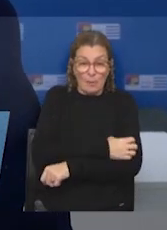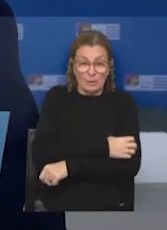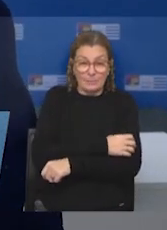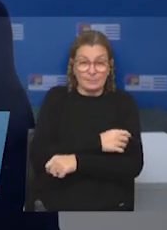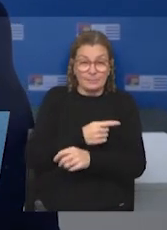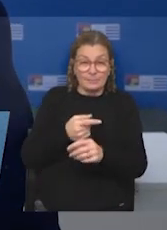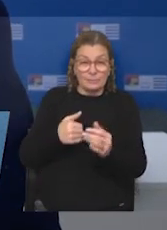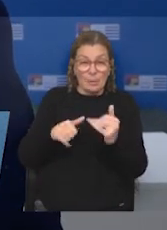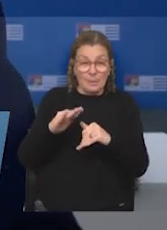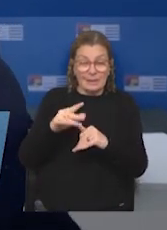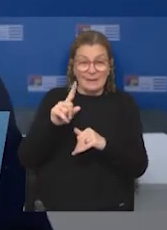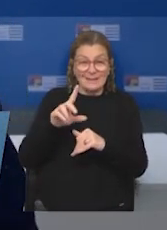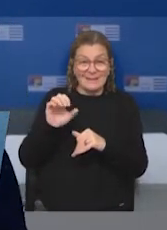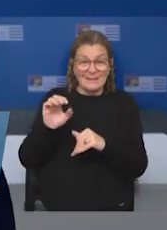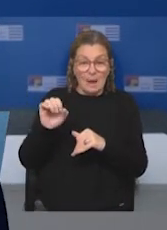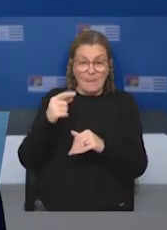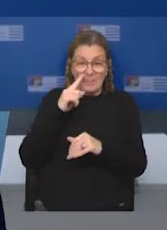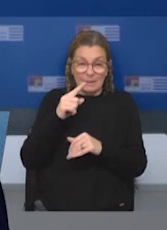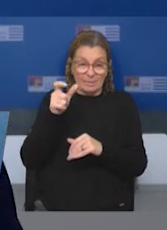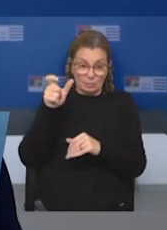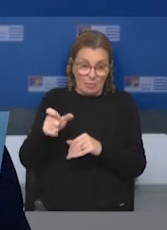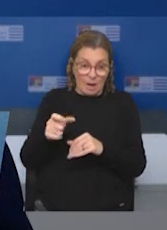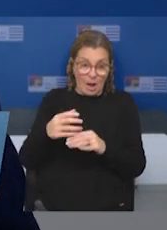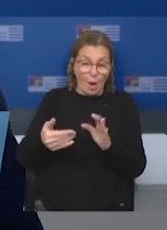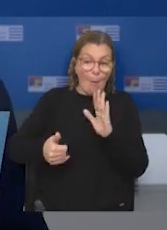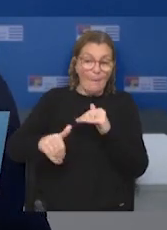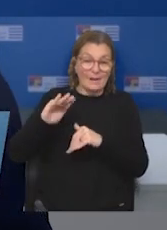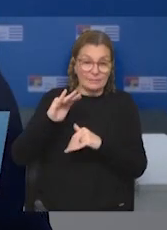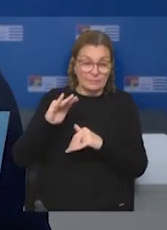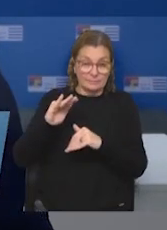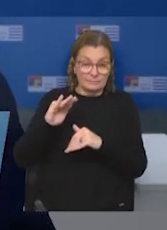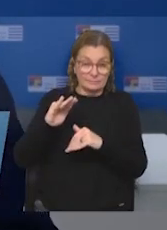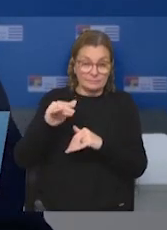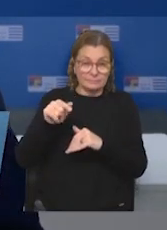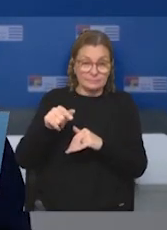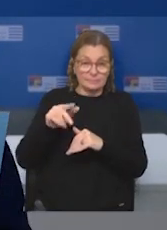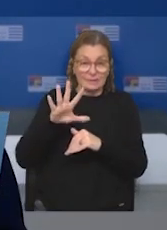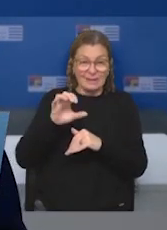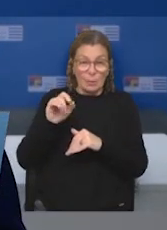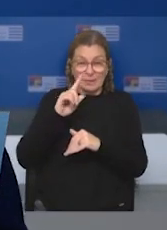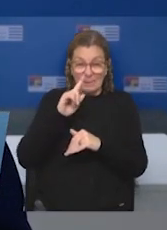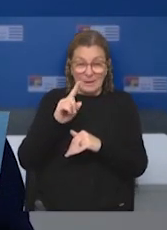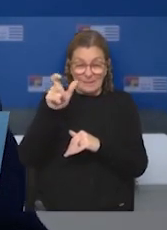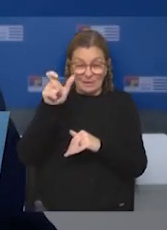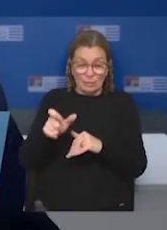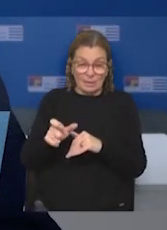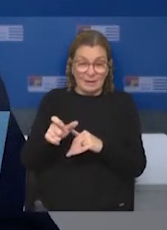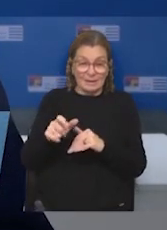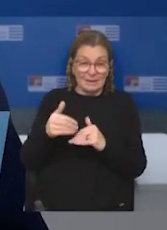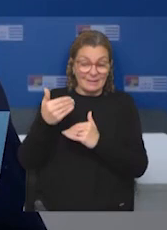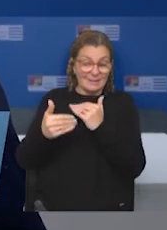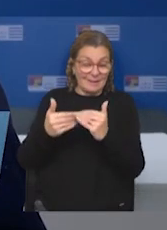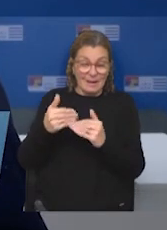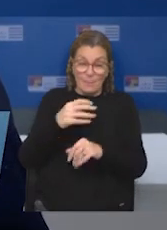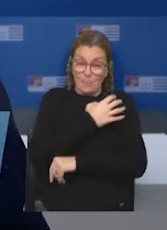100,000 personas no se invirtió ese punto y la pobreza aumentó en 100,000 personas 50.000 de las cuales se mantienen en